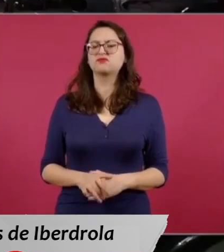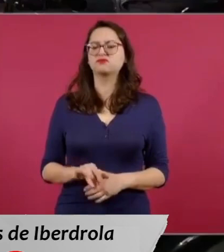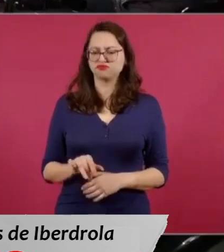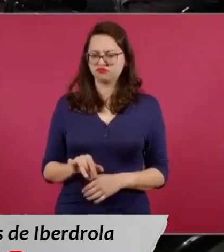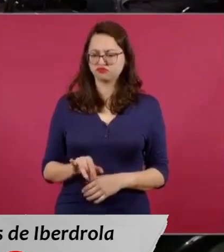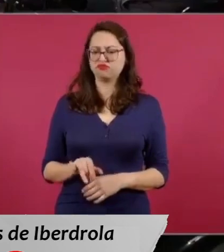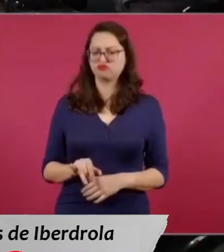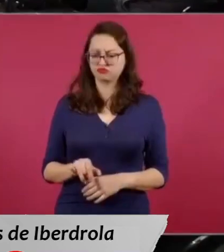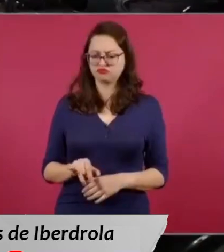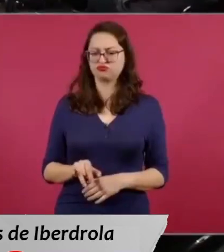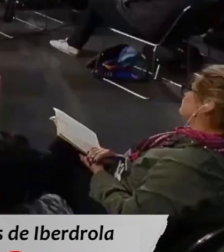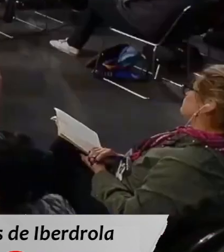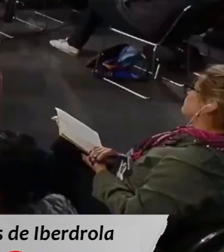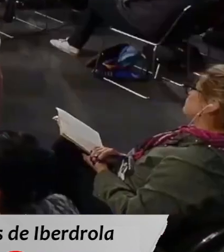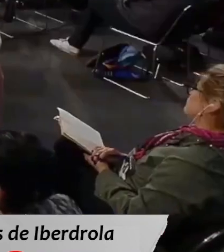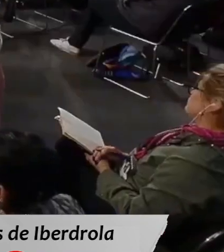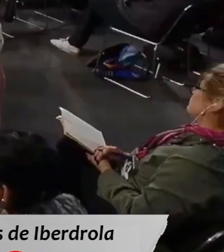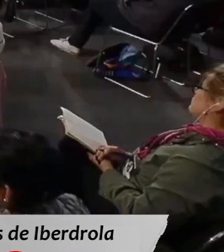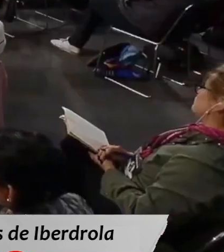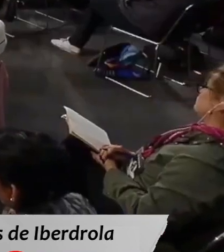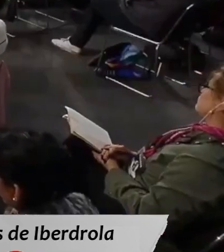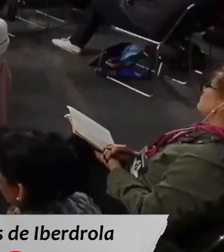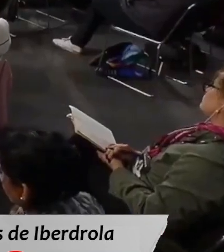sí. No, pues.